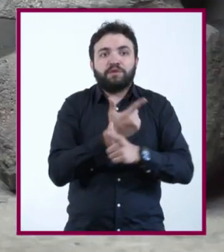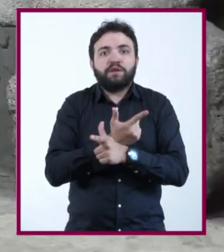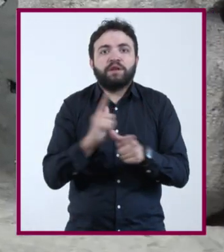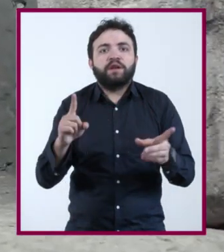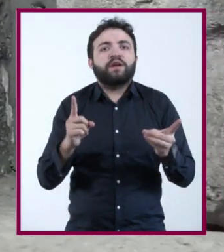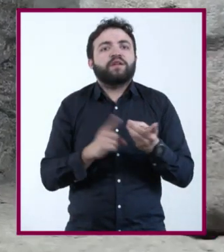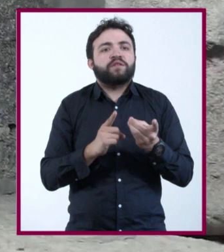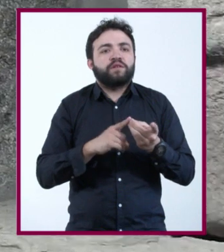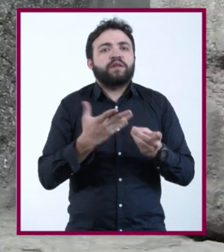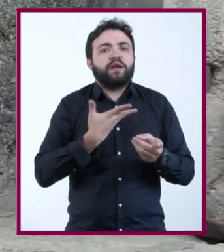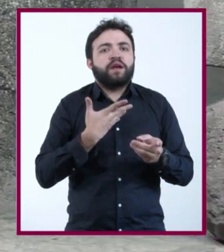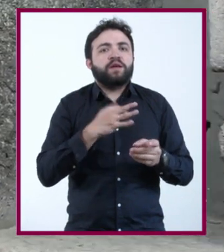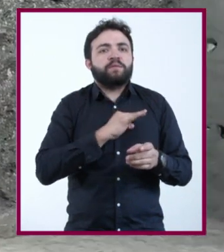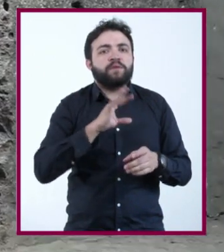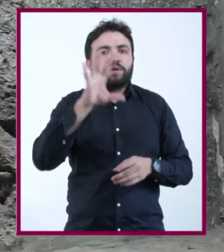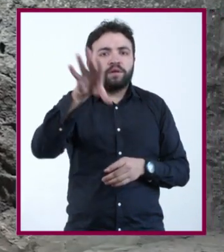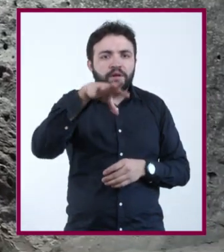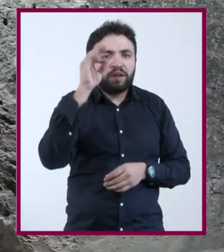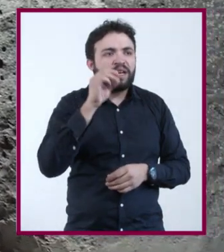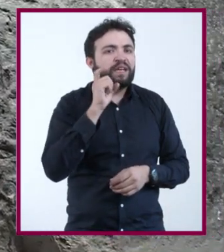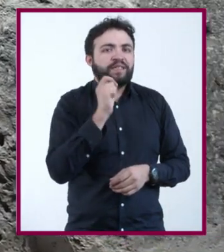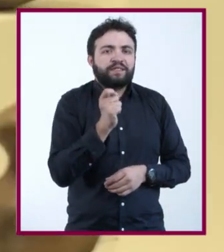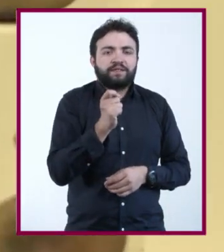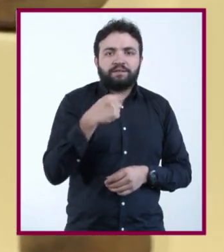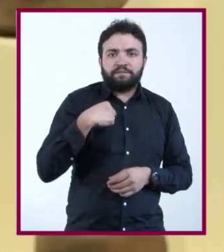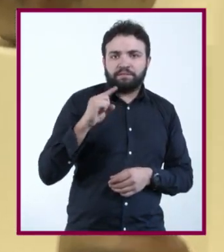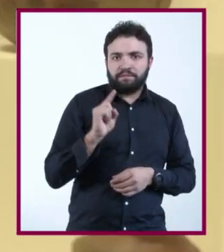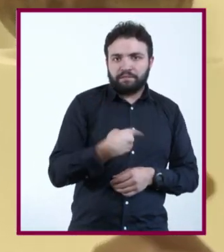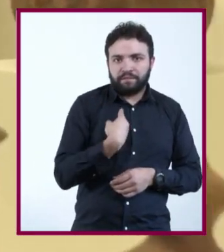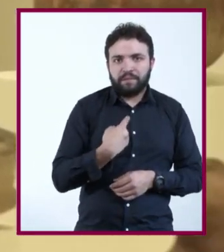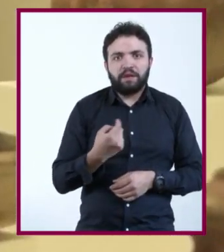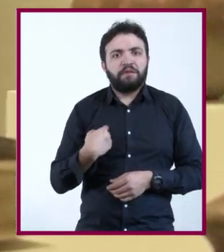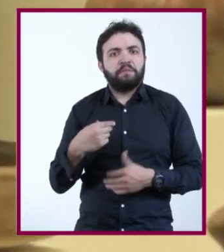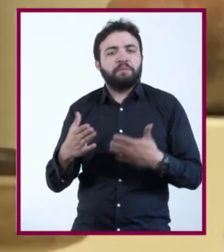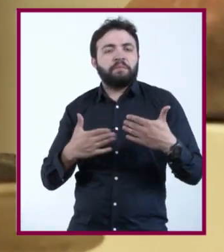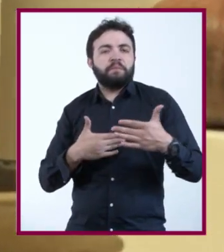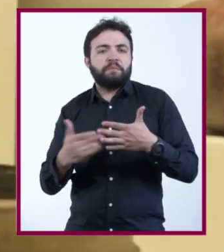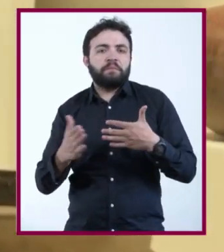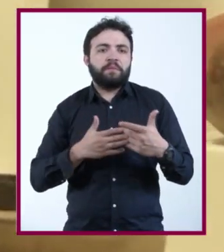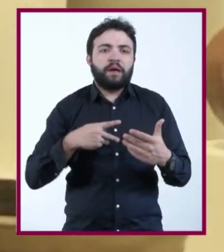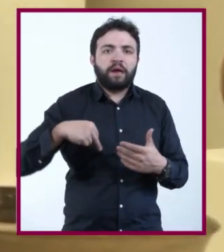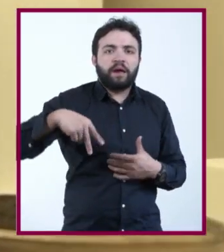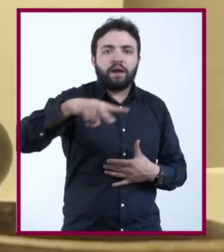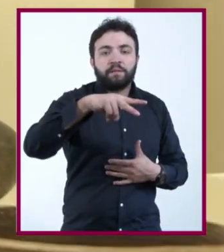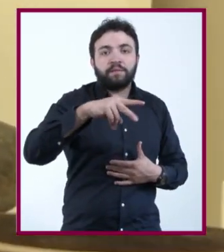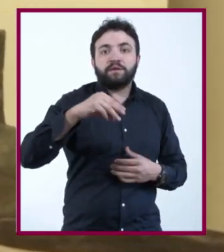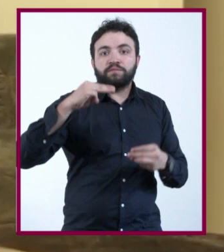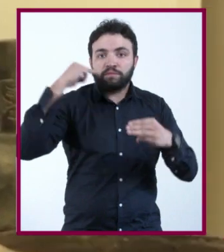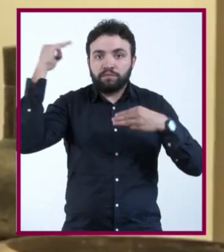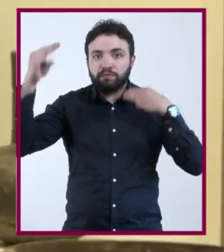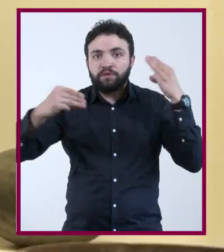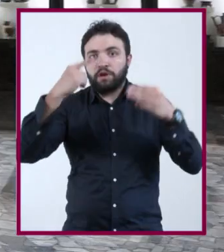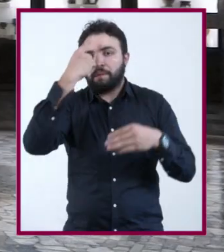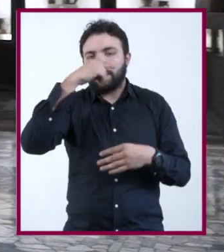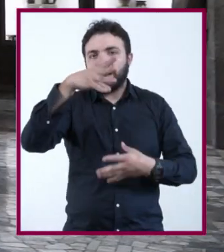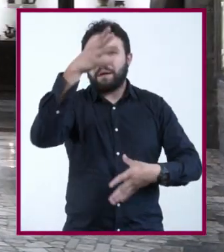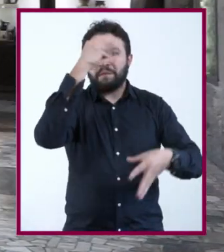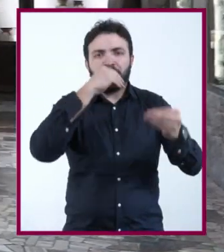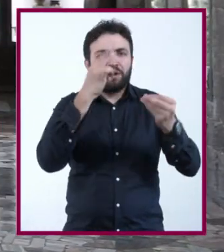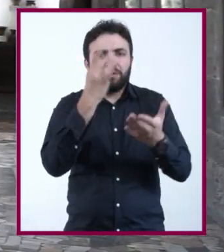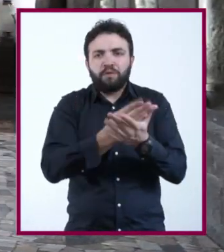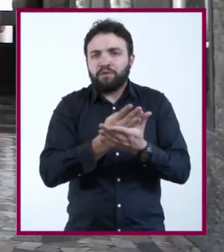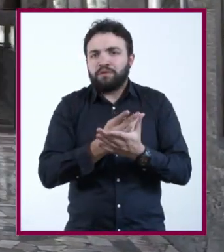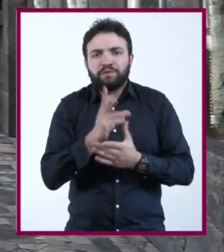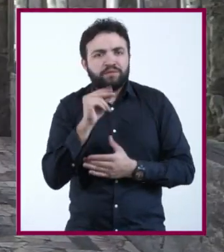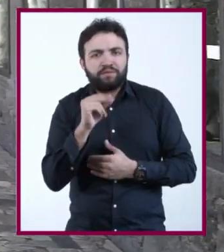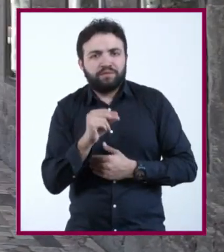libre en el que tienes que encontrar quién eres, caminar, más que tener esta idea de que los museos son para